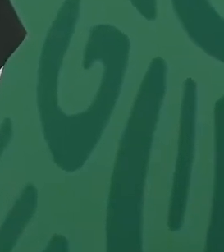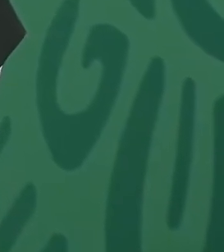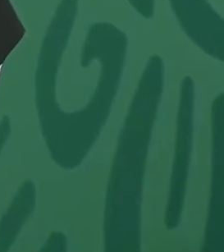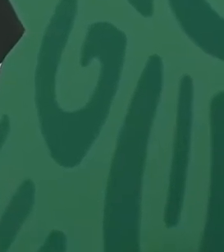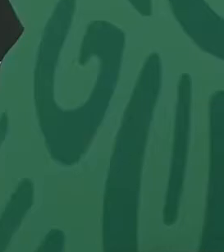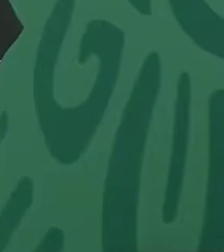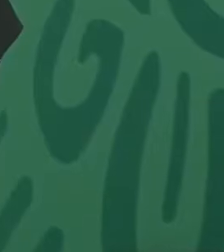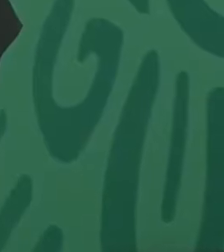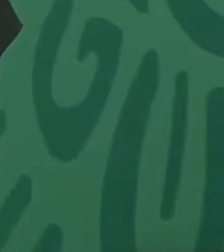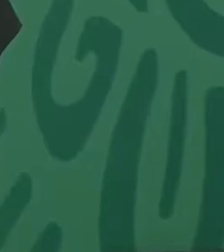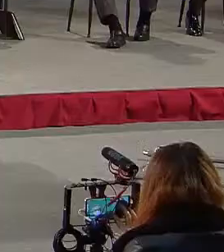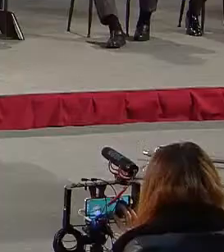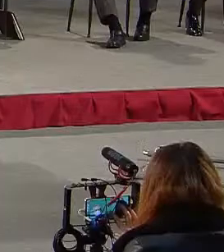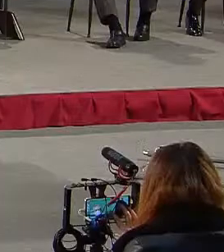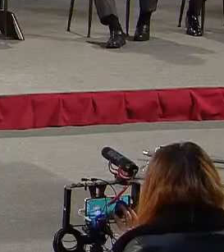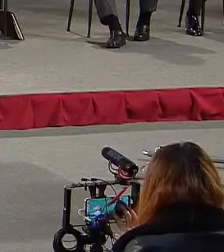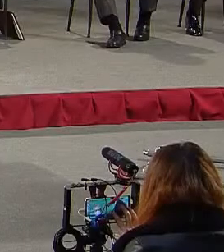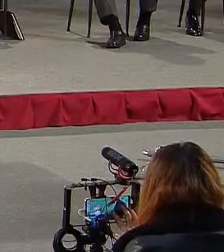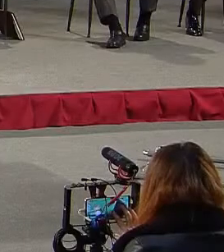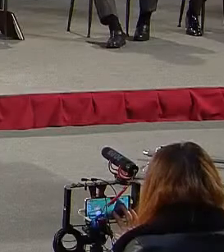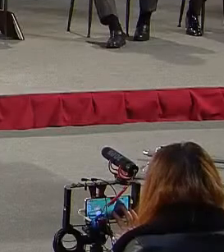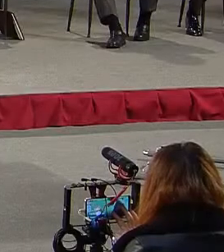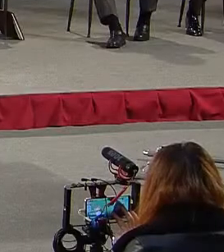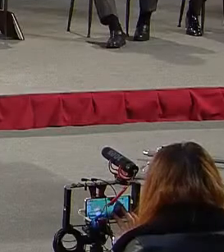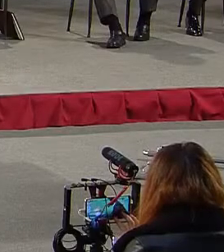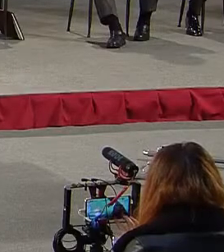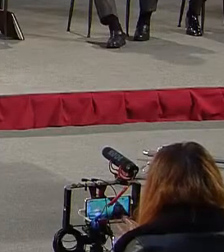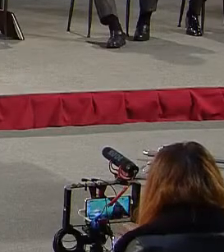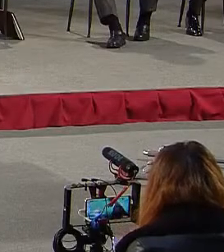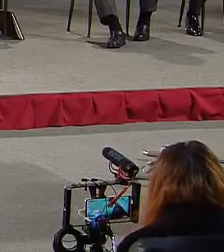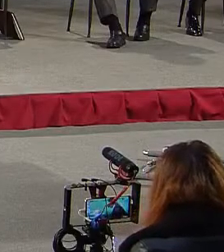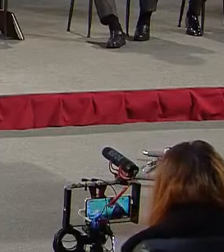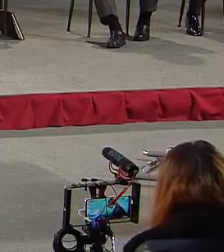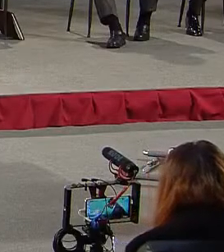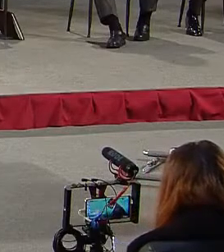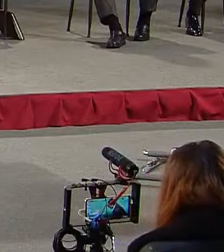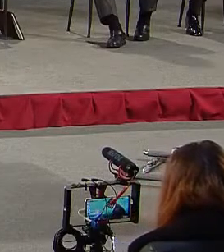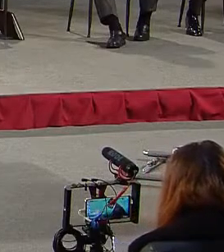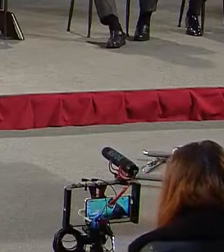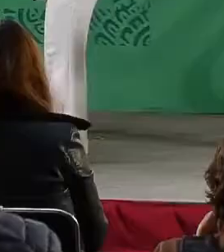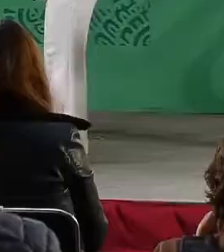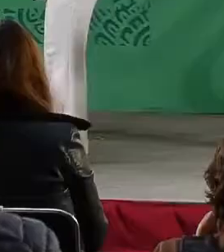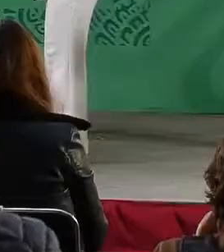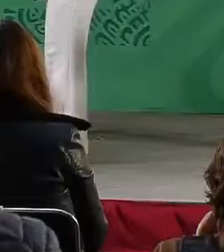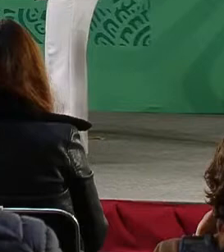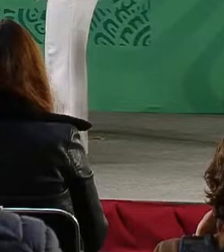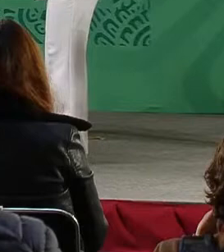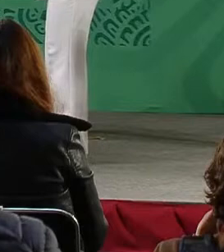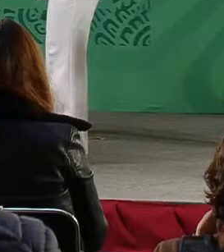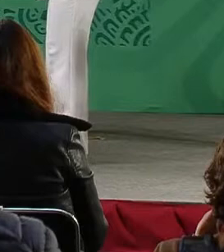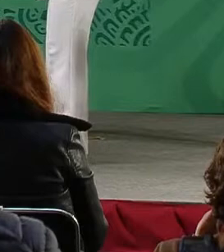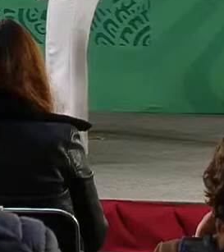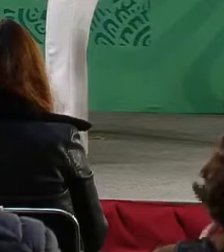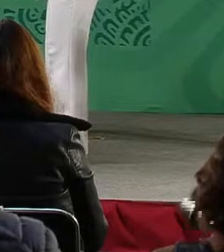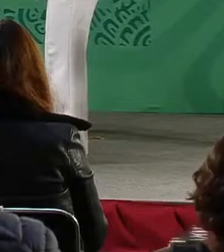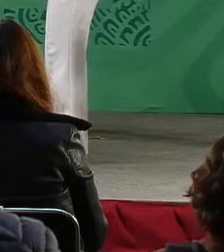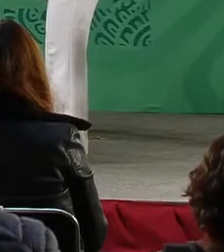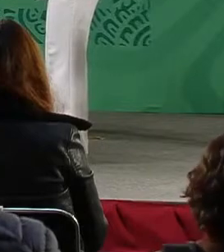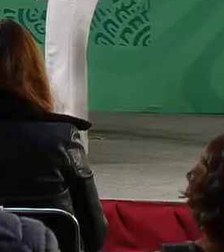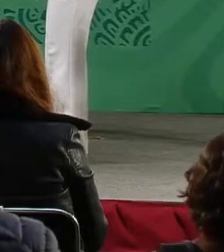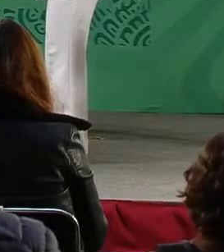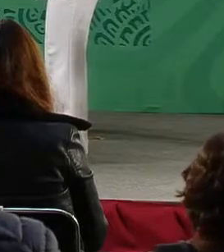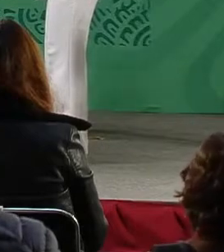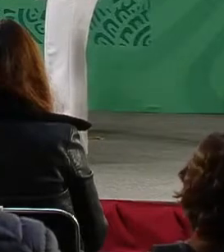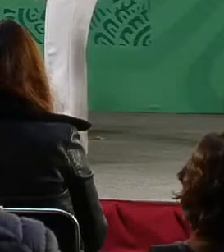es necesario aplicarse ningún tipo de pomadas, ni fomentos de agua fría ni caliente,